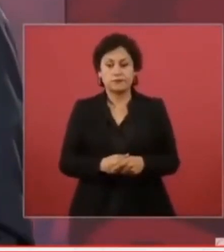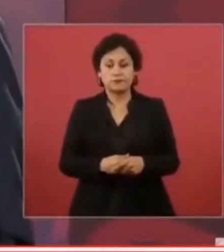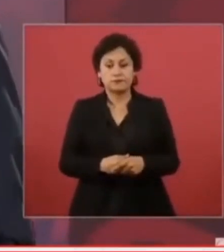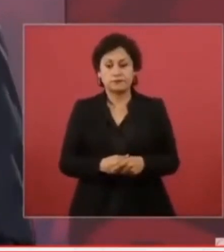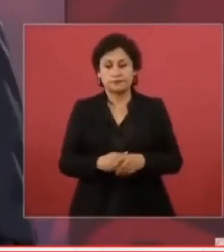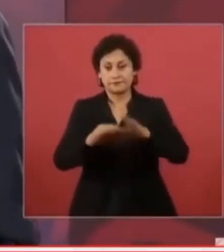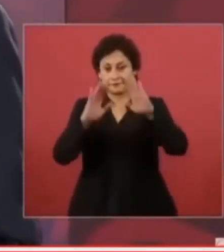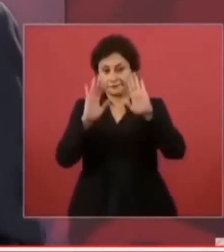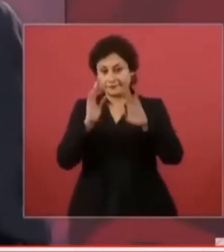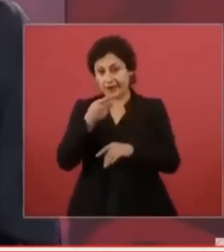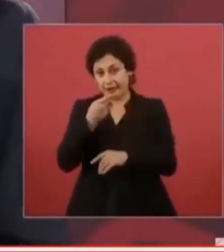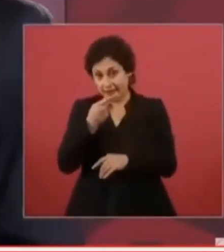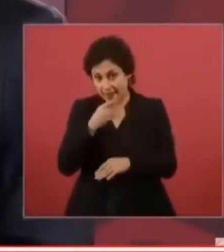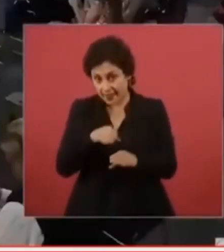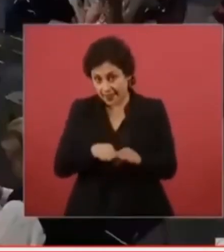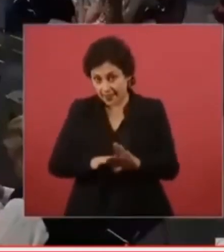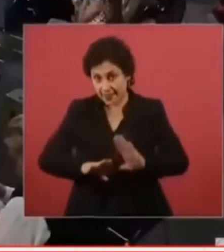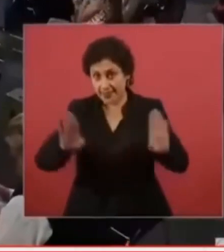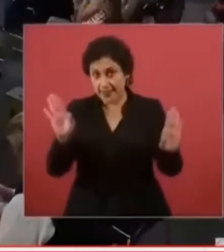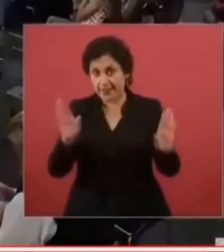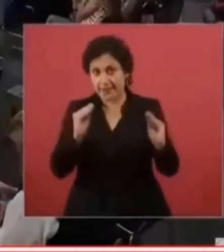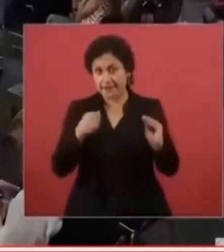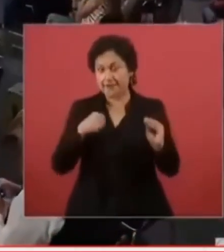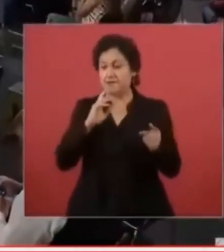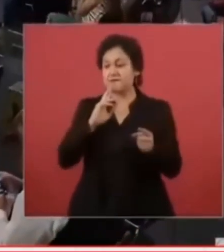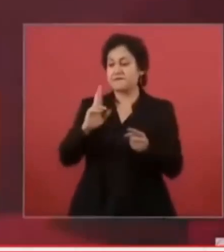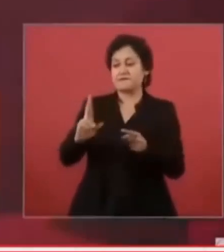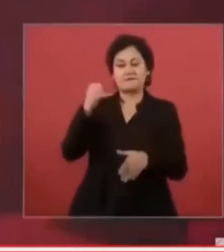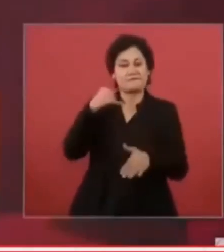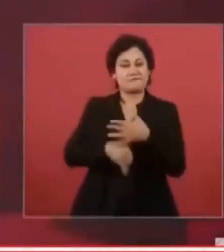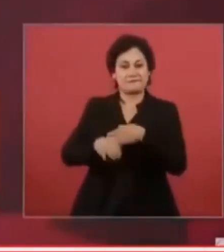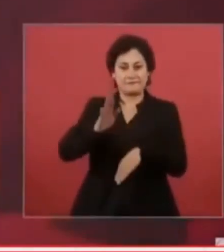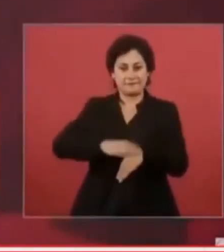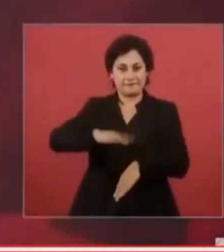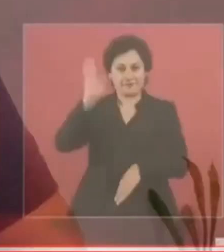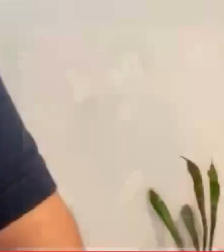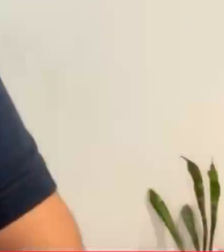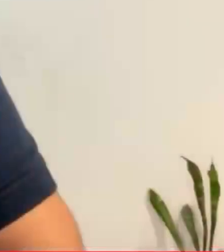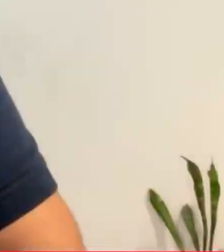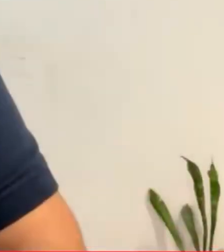Pero ya hablamos mucho, ¿verdad? Ya te contesté hasta además.